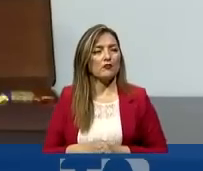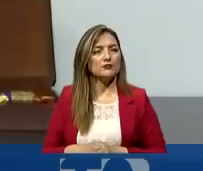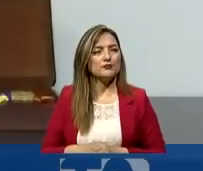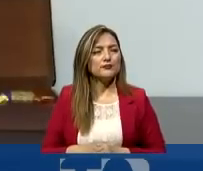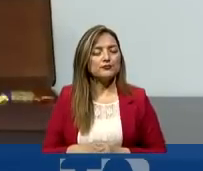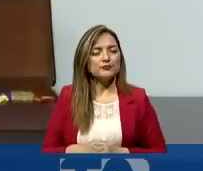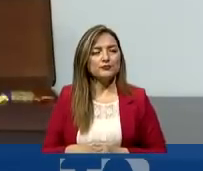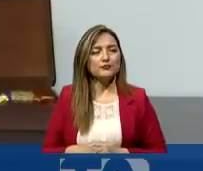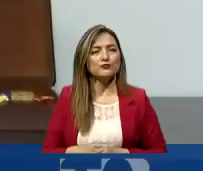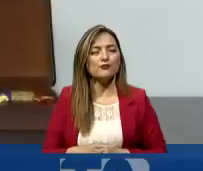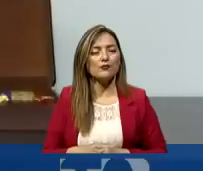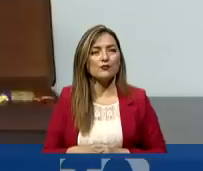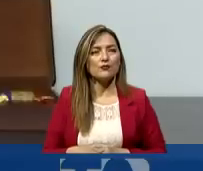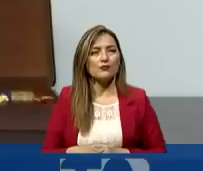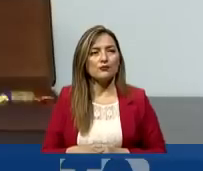el incorporar